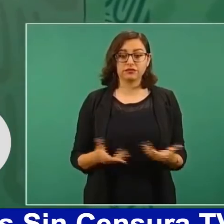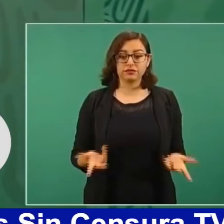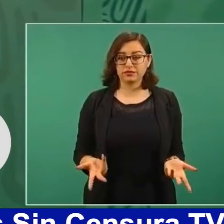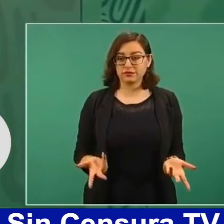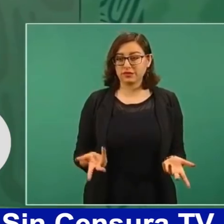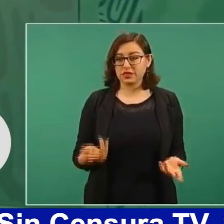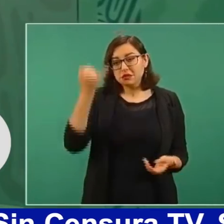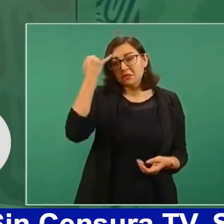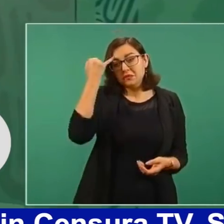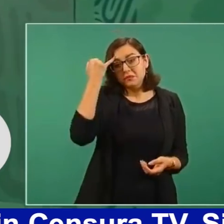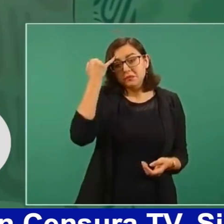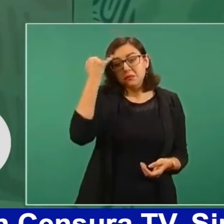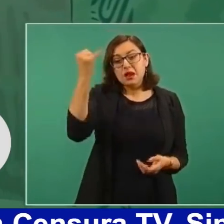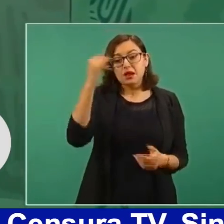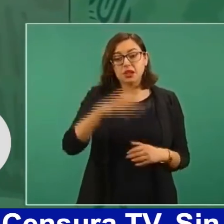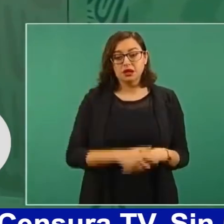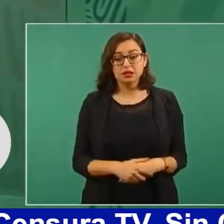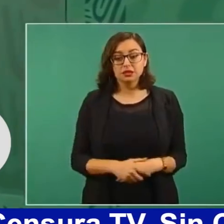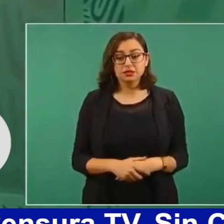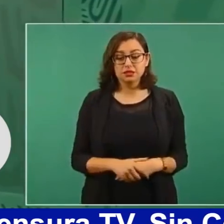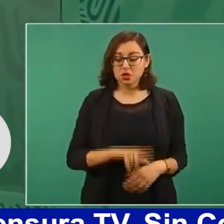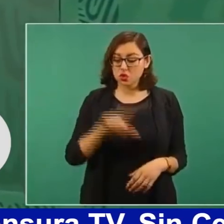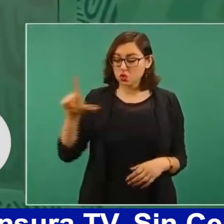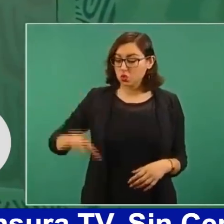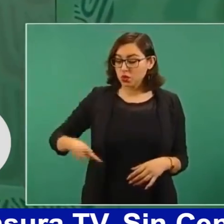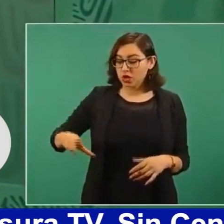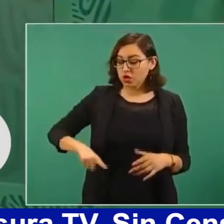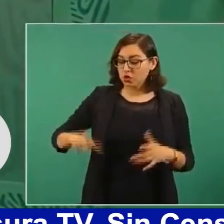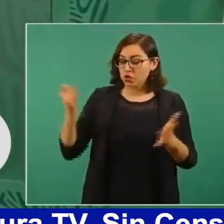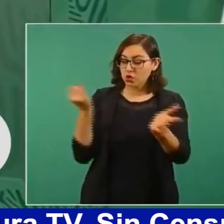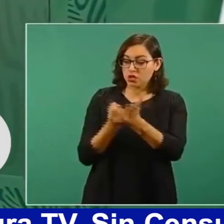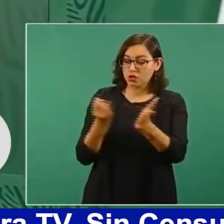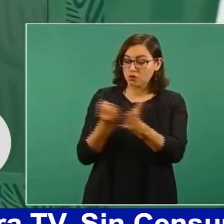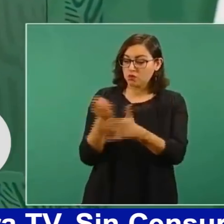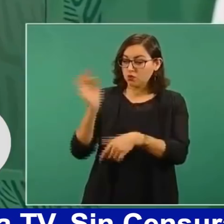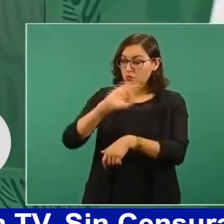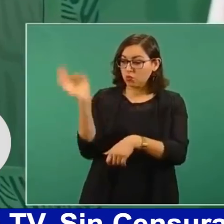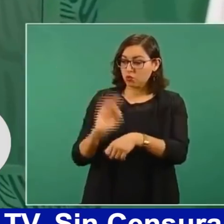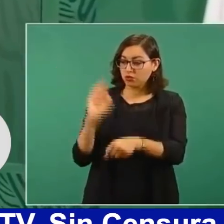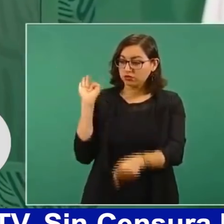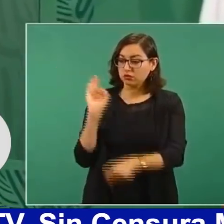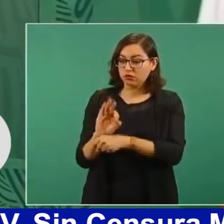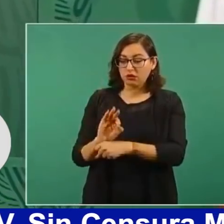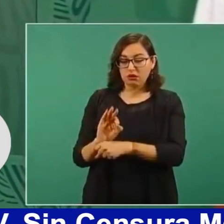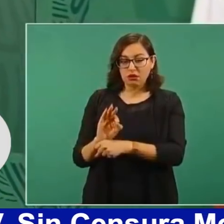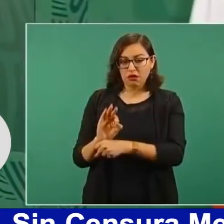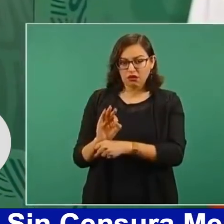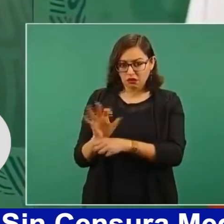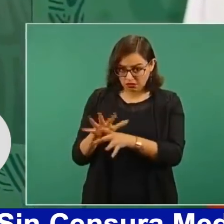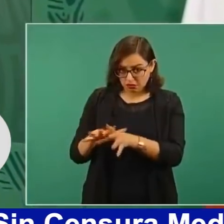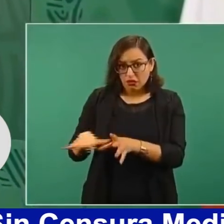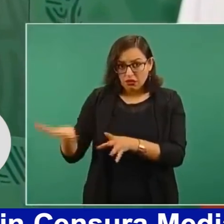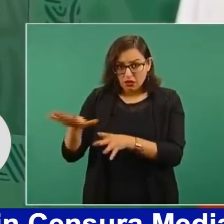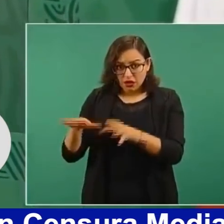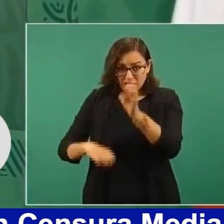gubernamental lo vamos a destinar a las empresas